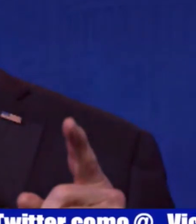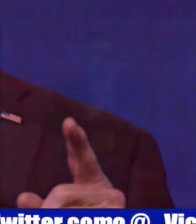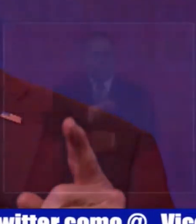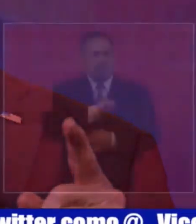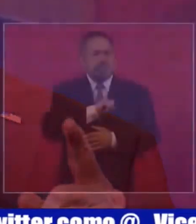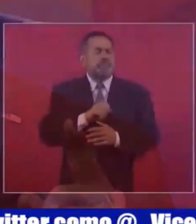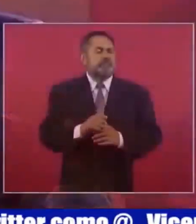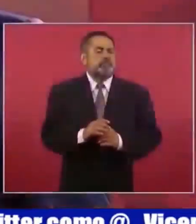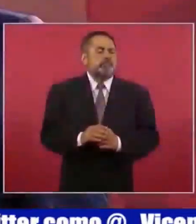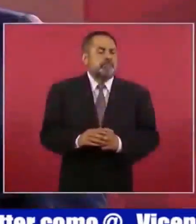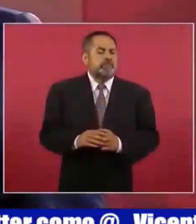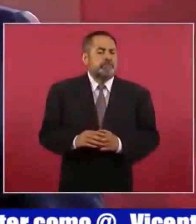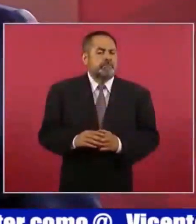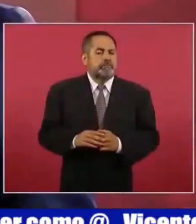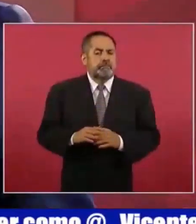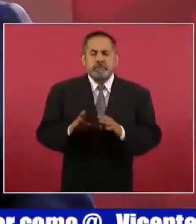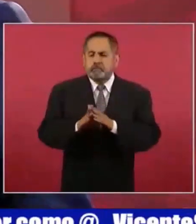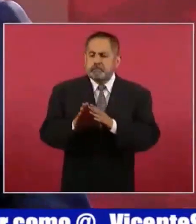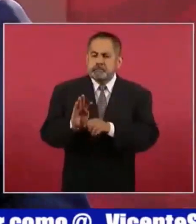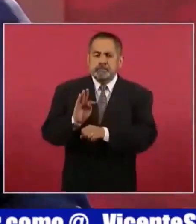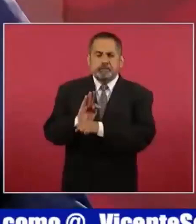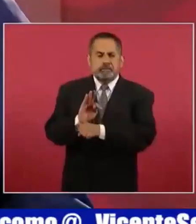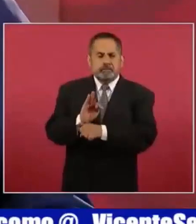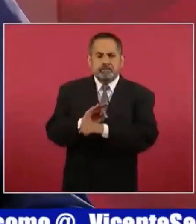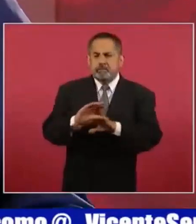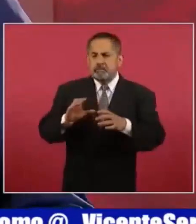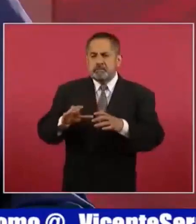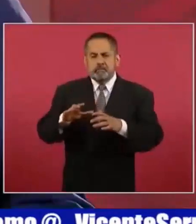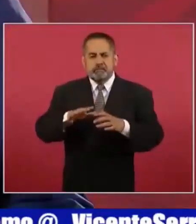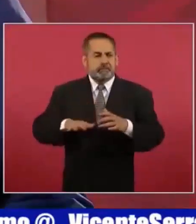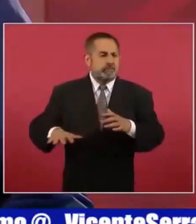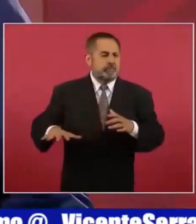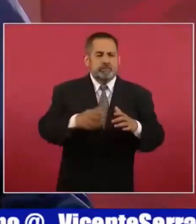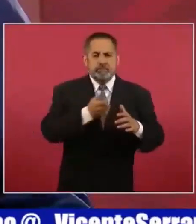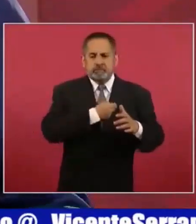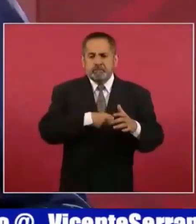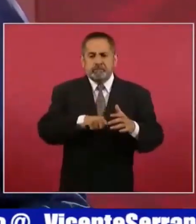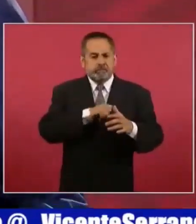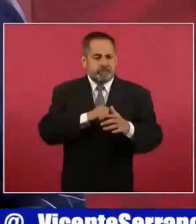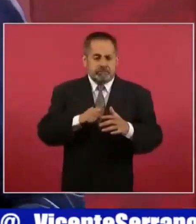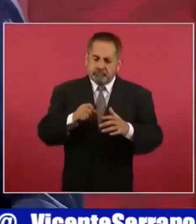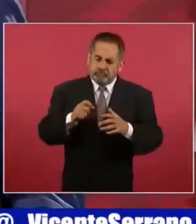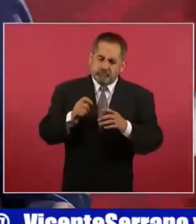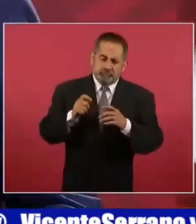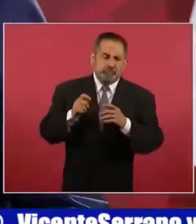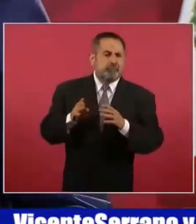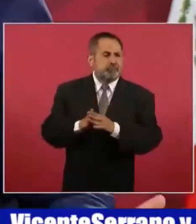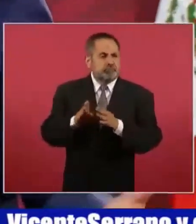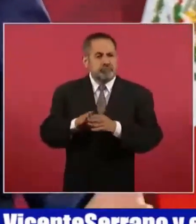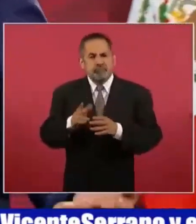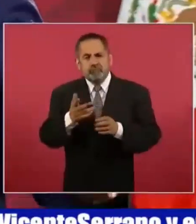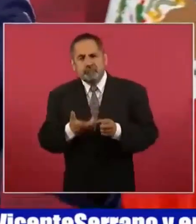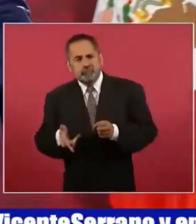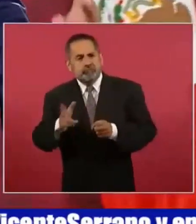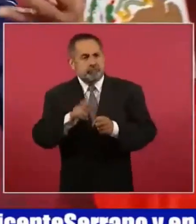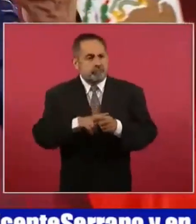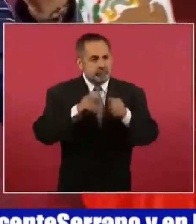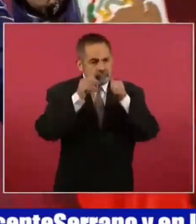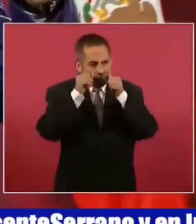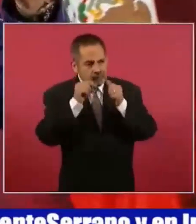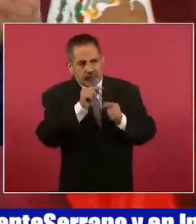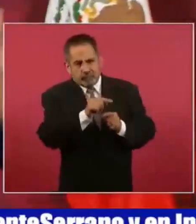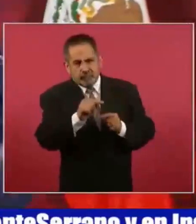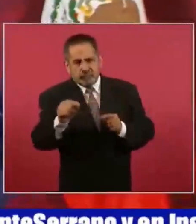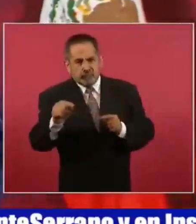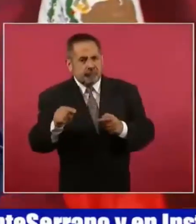Obrador, quien anunció su posible ausencia si no se invita a todos los países de América, una postura a la que posteriormente se sumó el